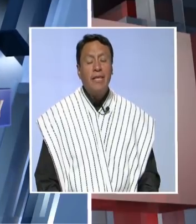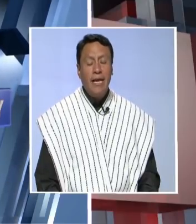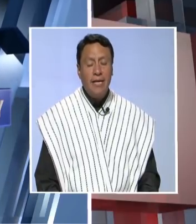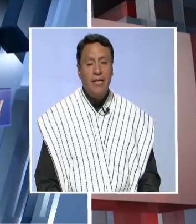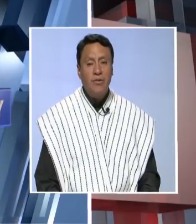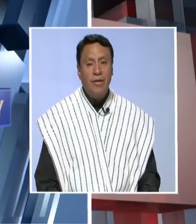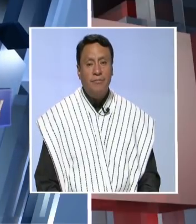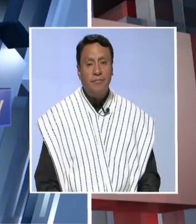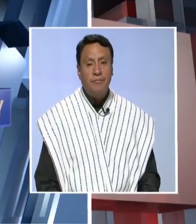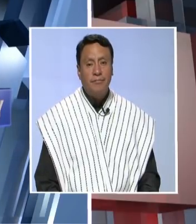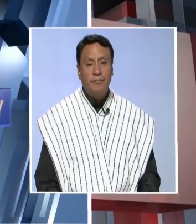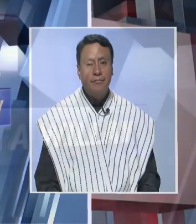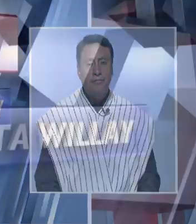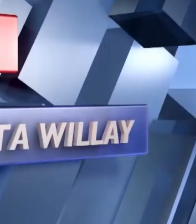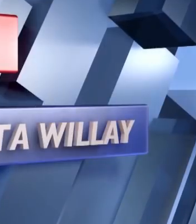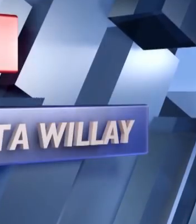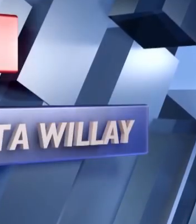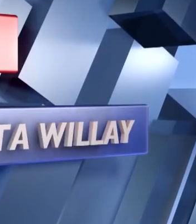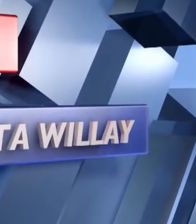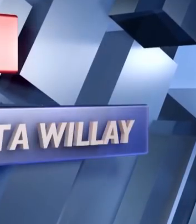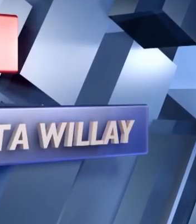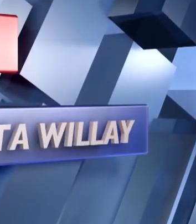interpretación en el Quichua.